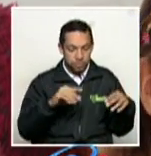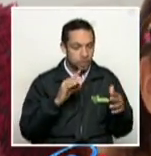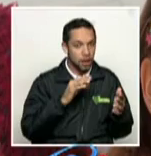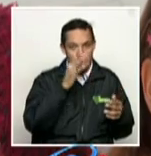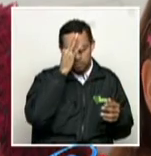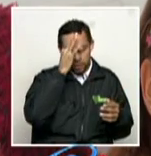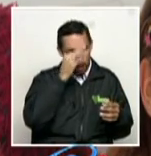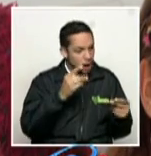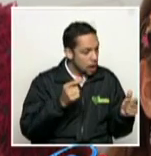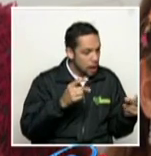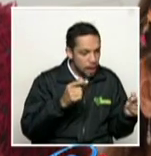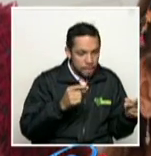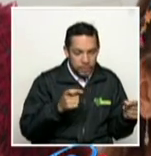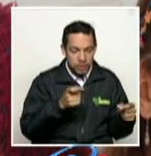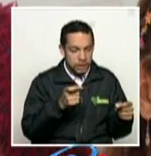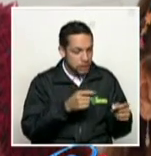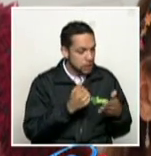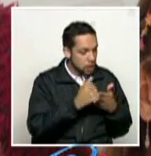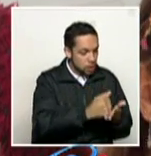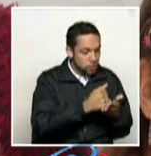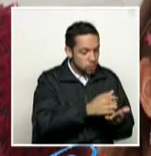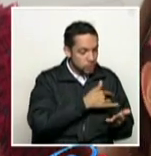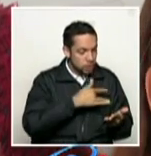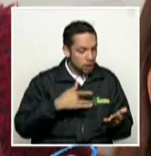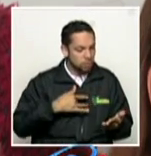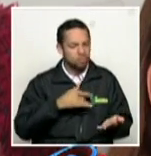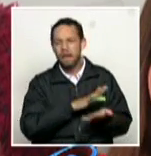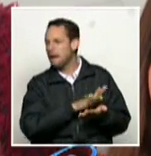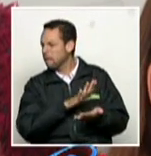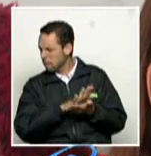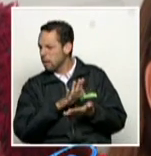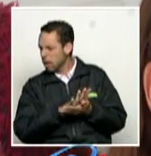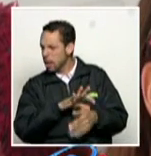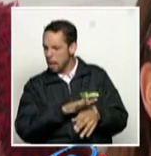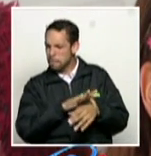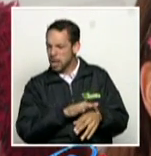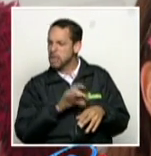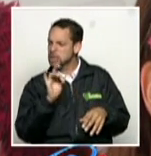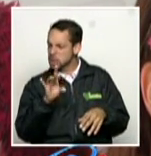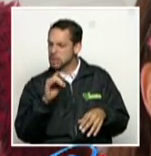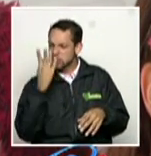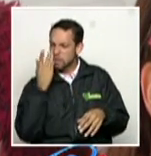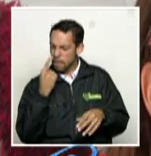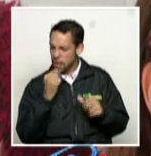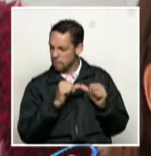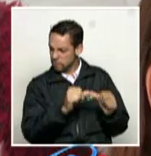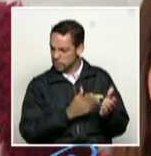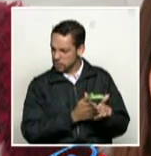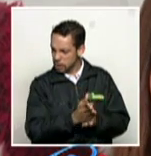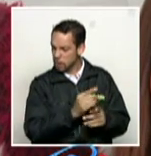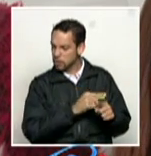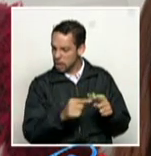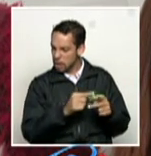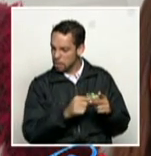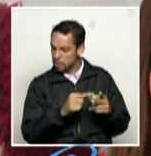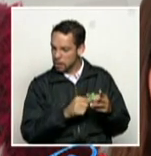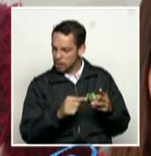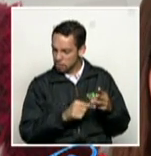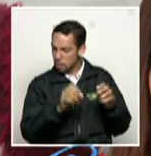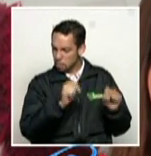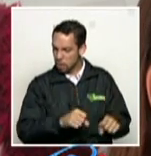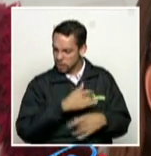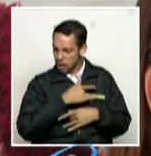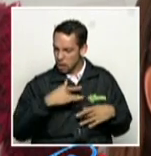y me decían que no era necesario. Que porque ella podía durar así 15 días. Entonces yo al ver que ella no mejoraba,